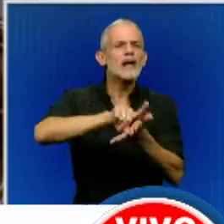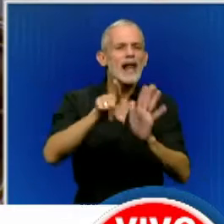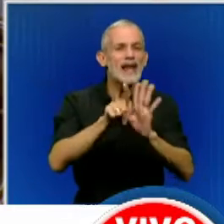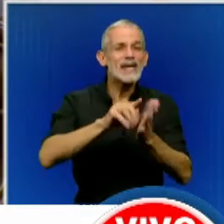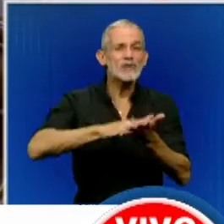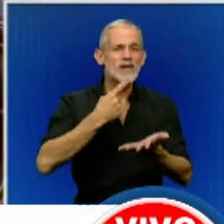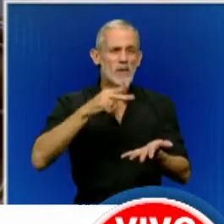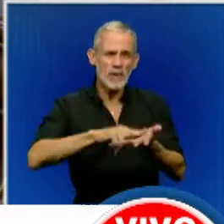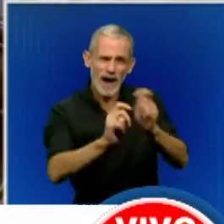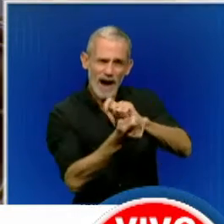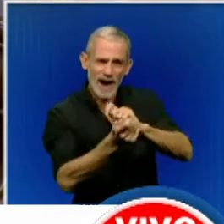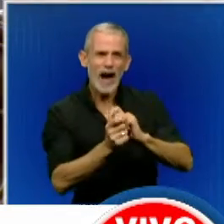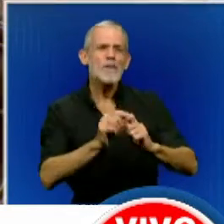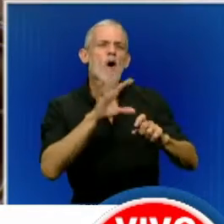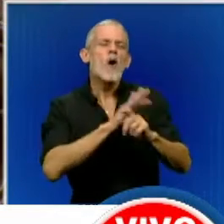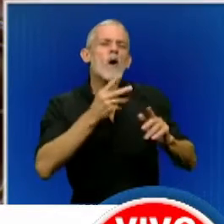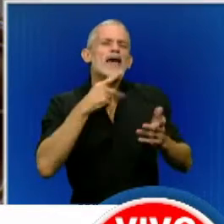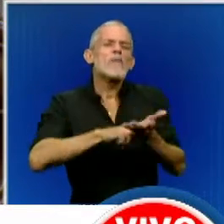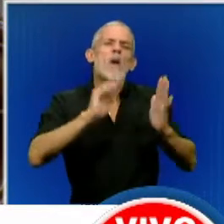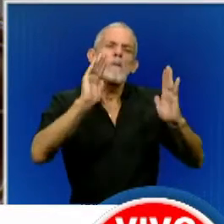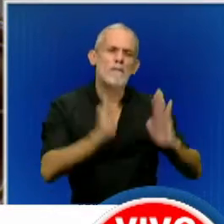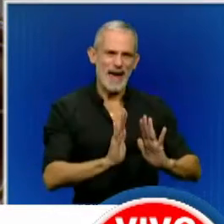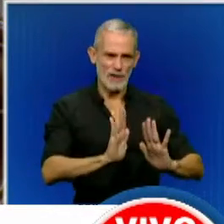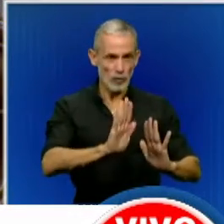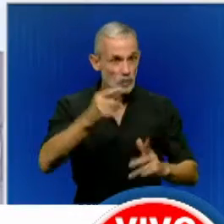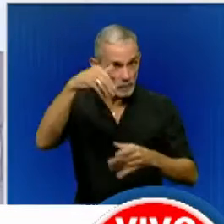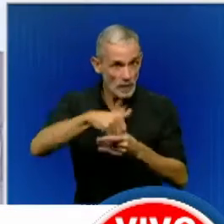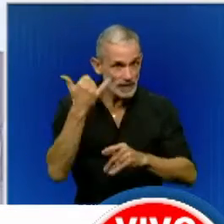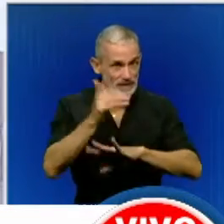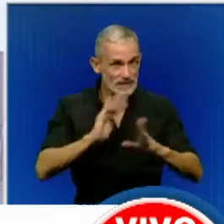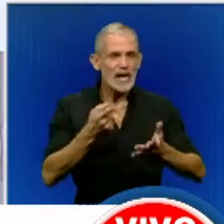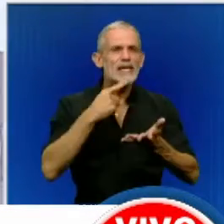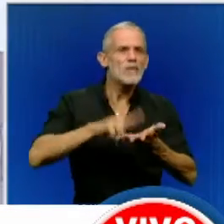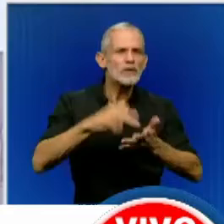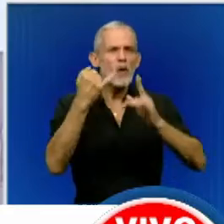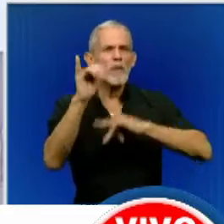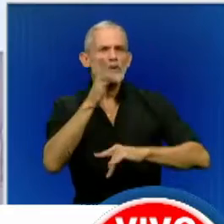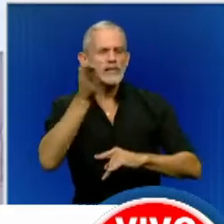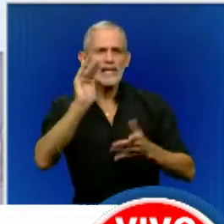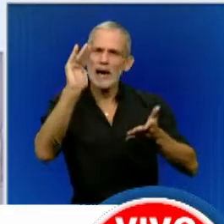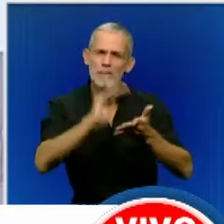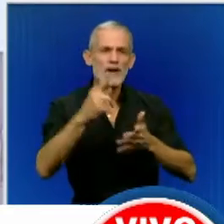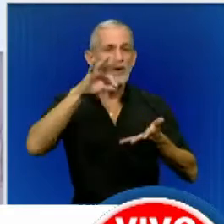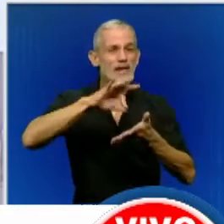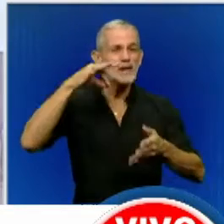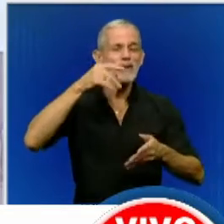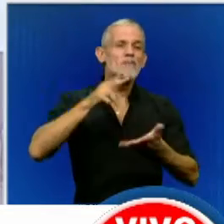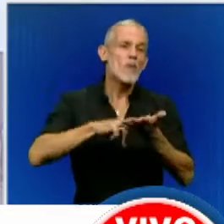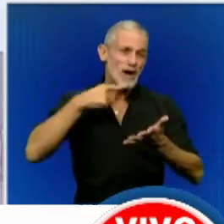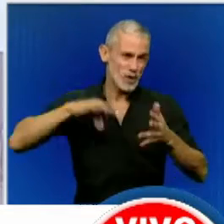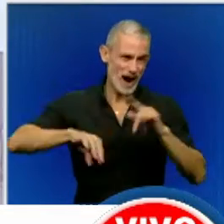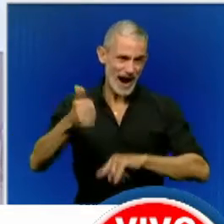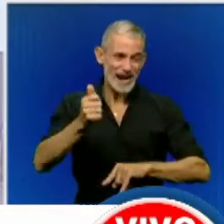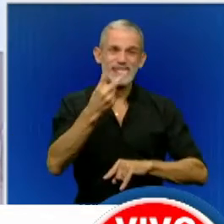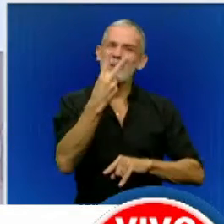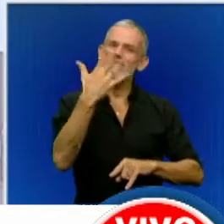fiscal en Argentina. Entre otros puntos, votamos la reducción de alícuota de impuesto a las ganancias al 25%